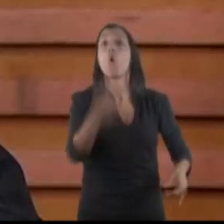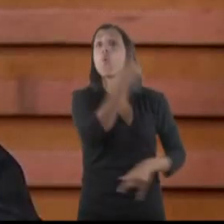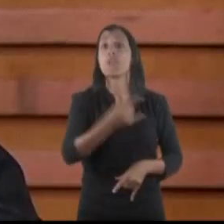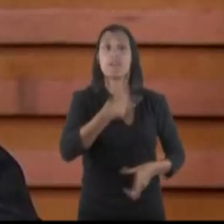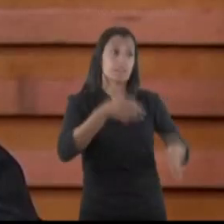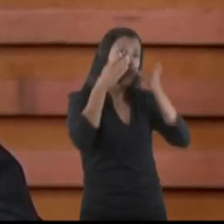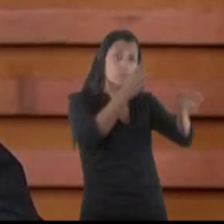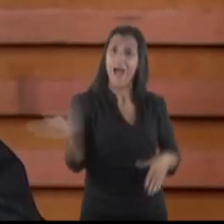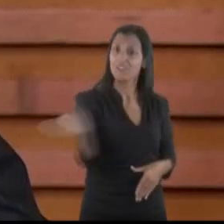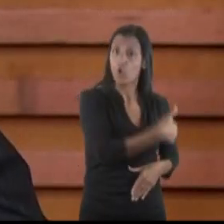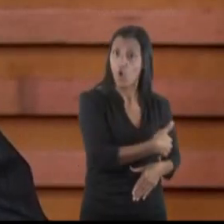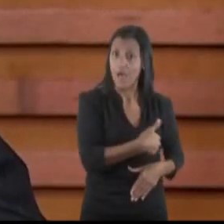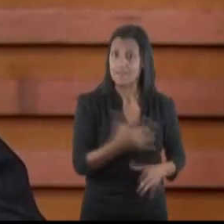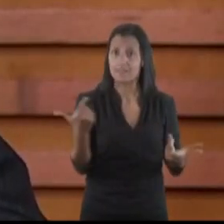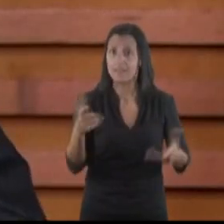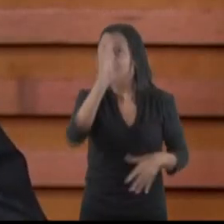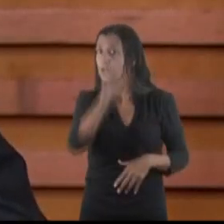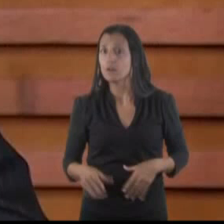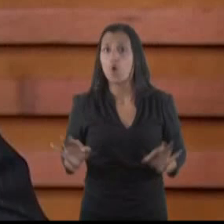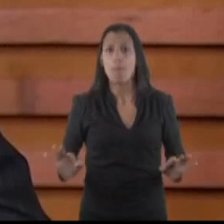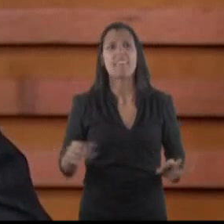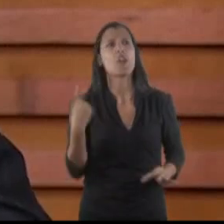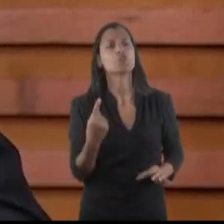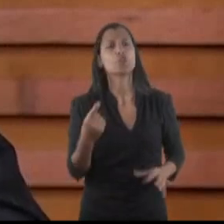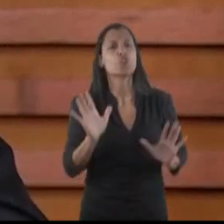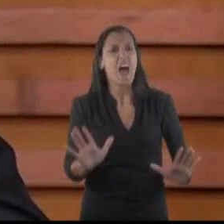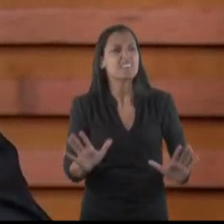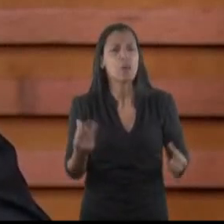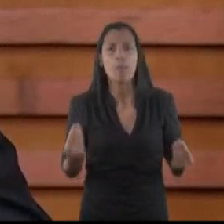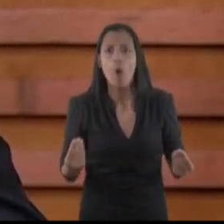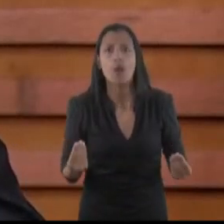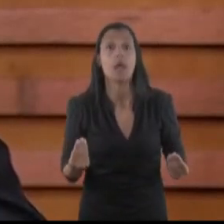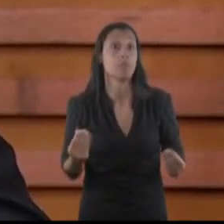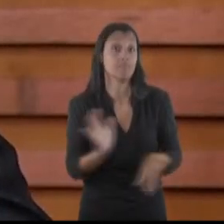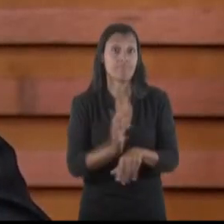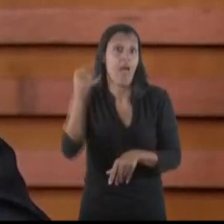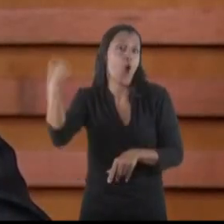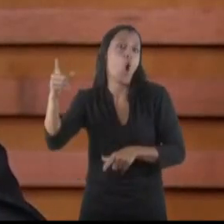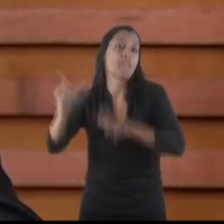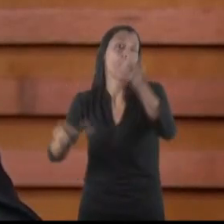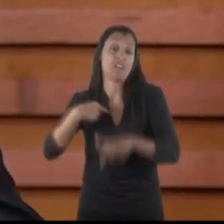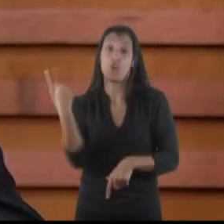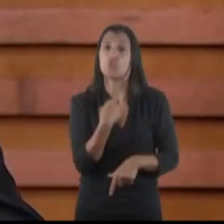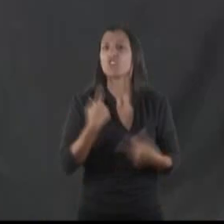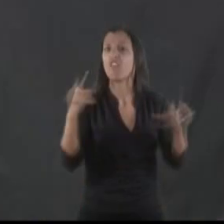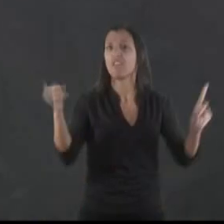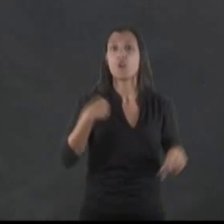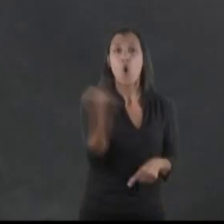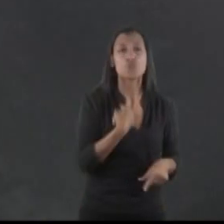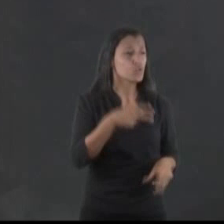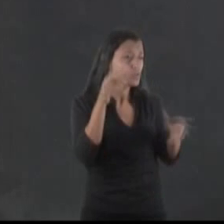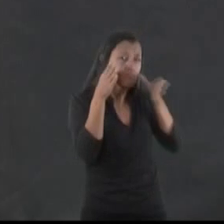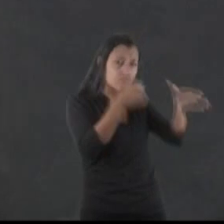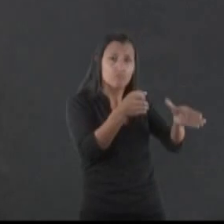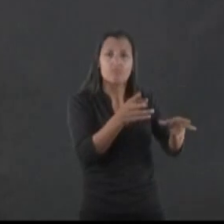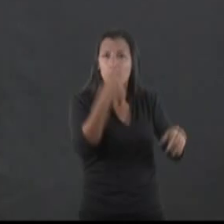todas. Y eso, ¿por qué lo hacemos? Porque a diferencia de otros, nosotros creemos que la